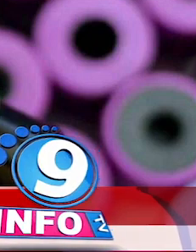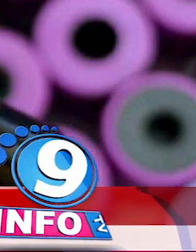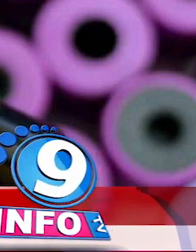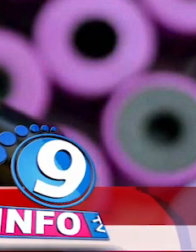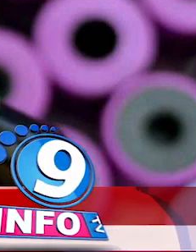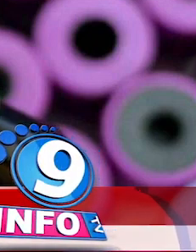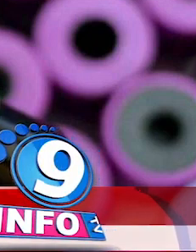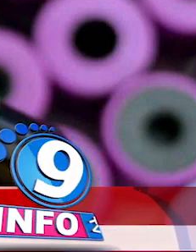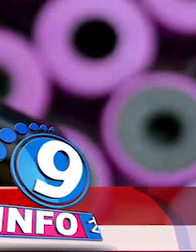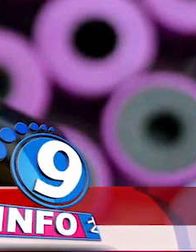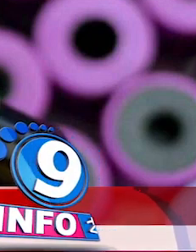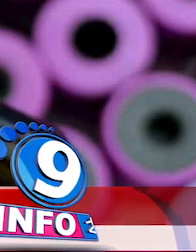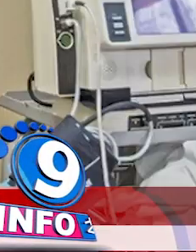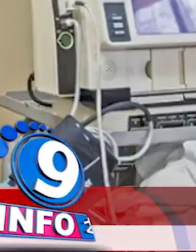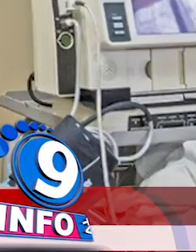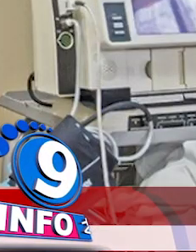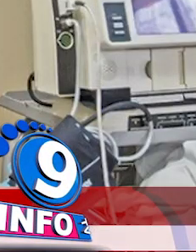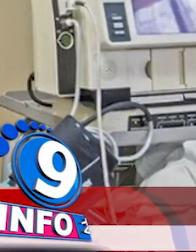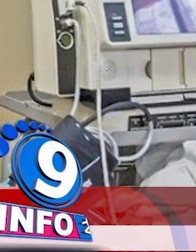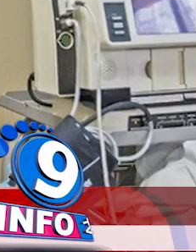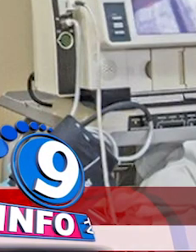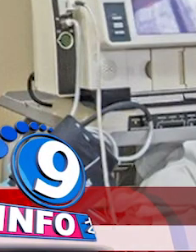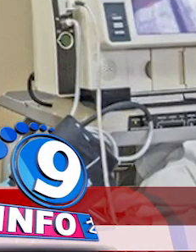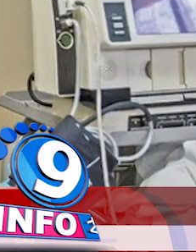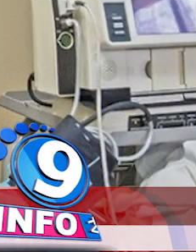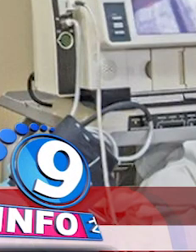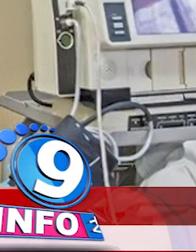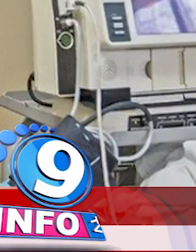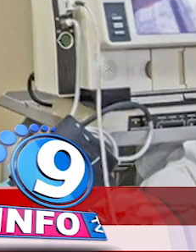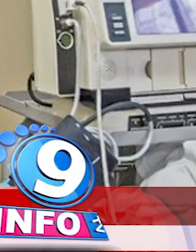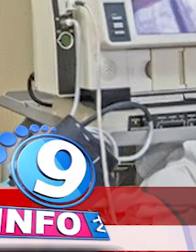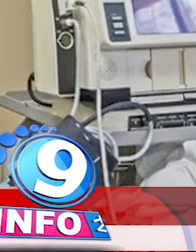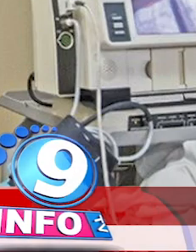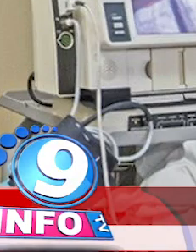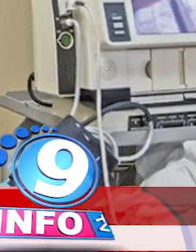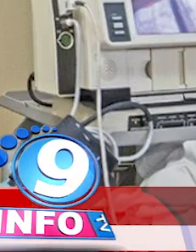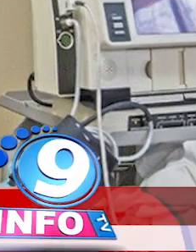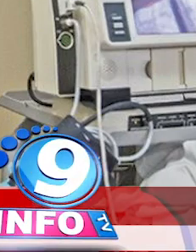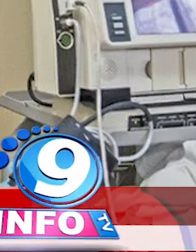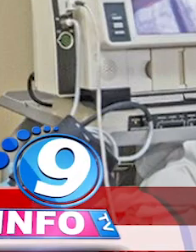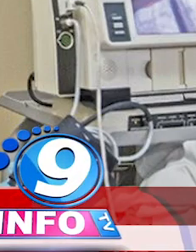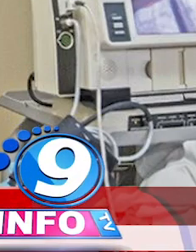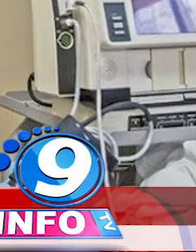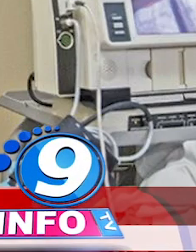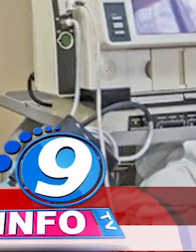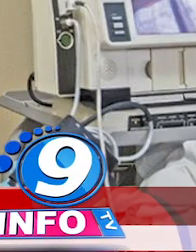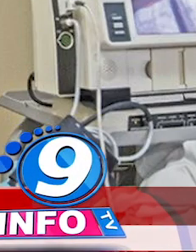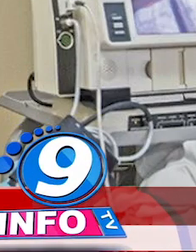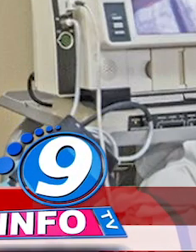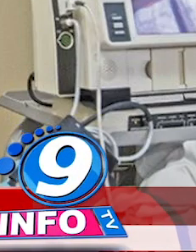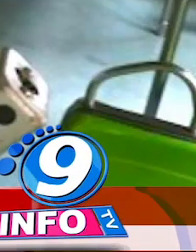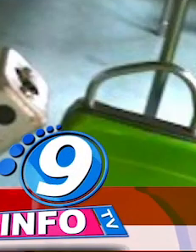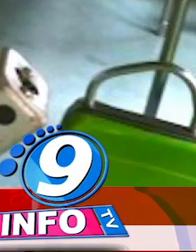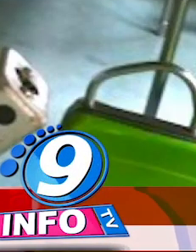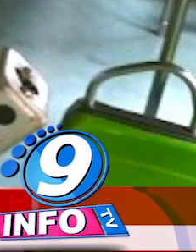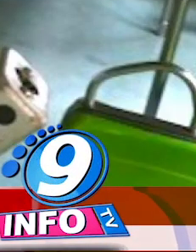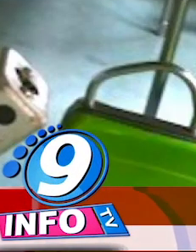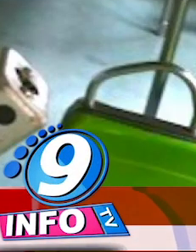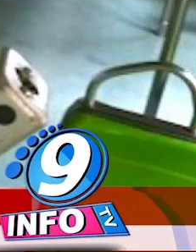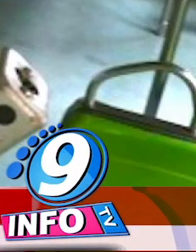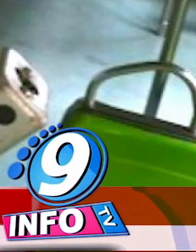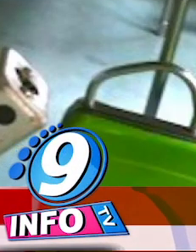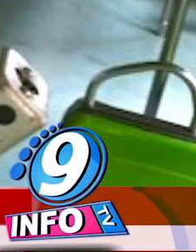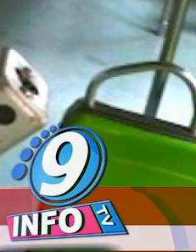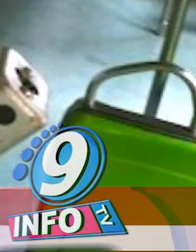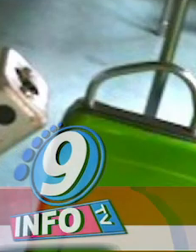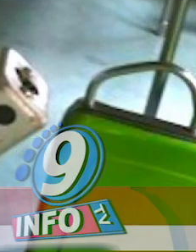López-Gatell, presentó el semáforo de riesgo epidemiológico que inicia este lunes 15 de junio y estará vigente hasta el domingo 21